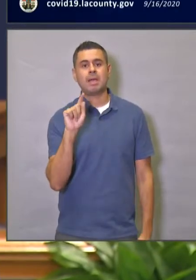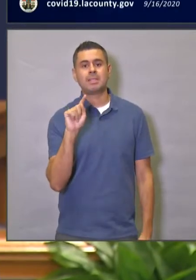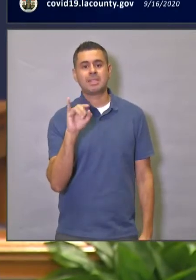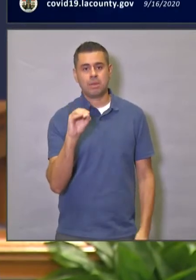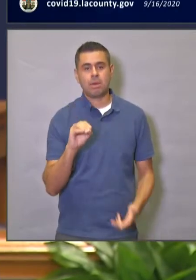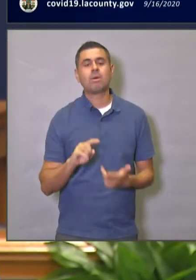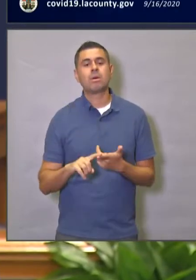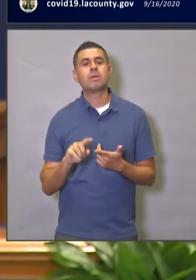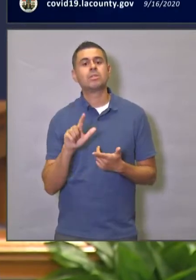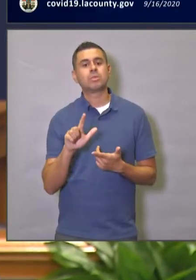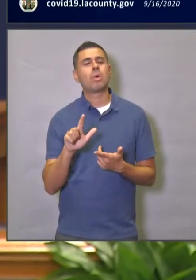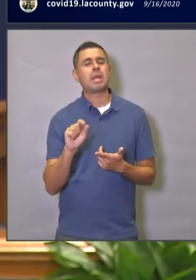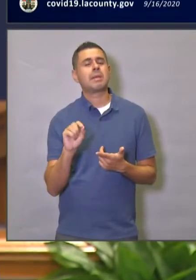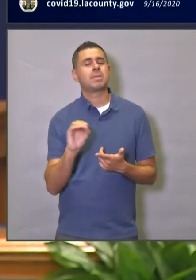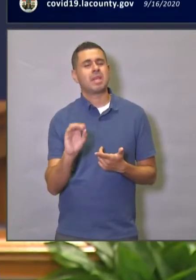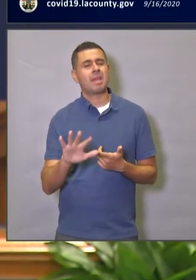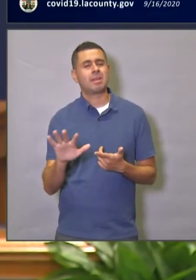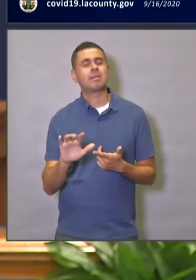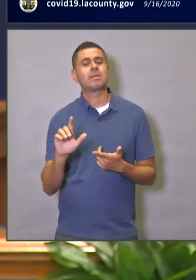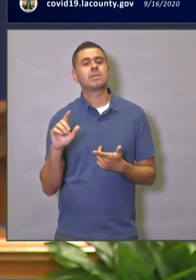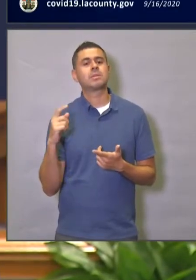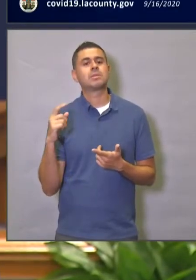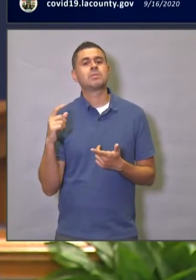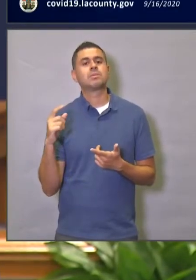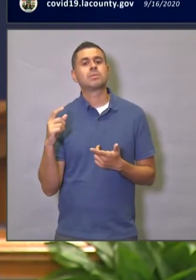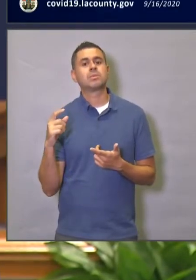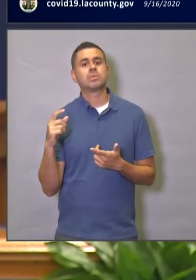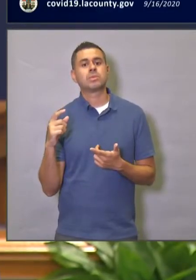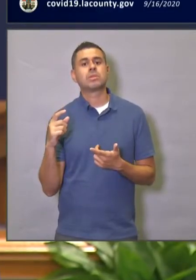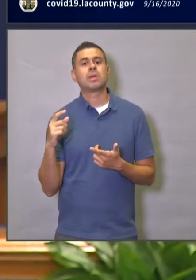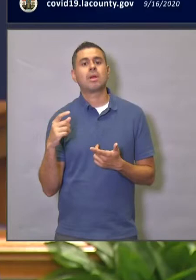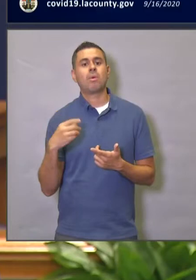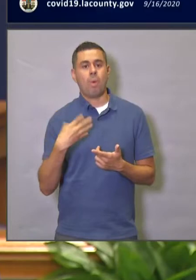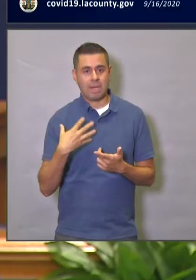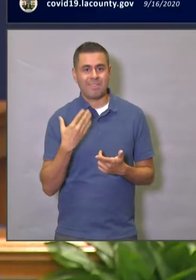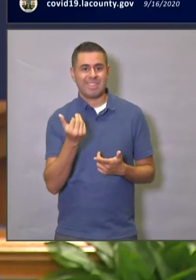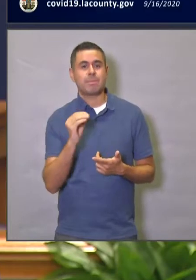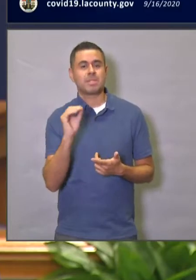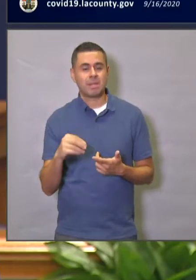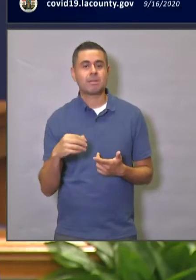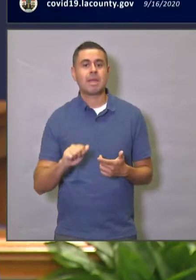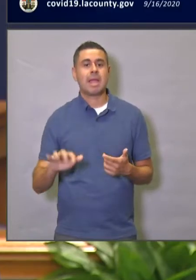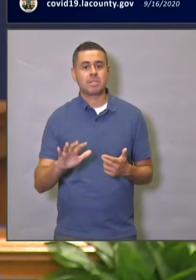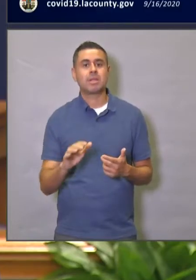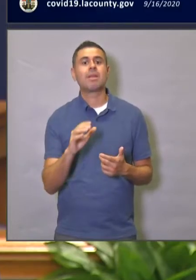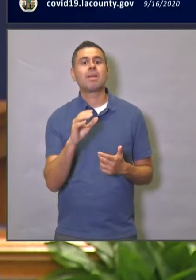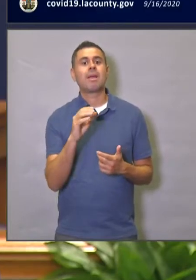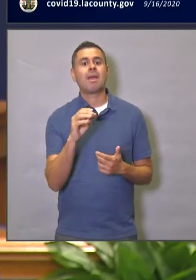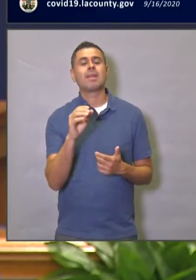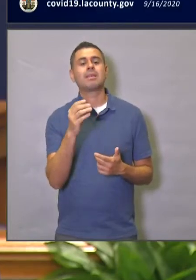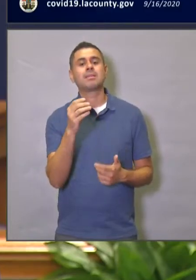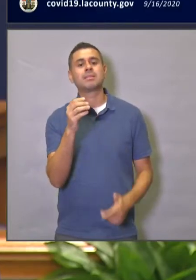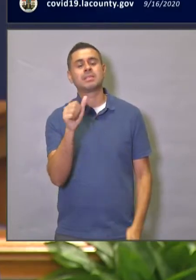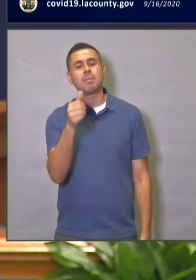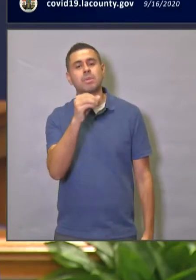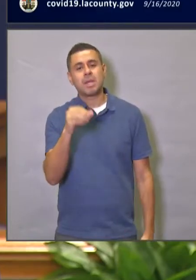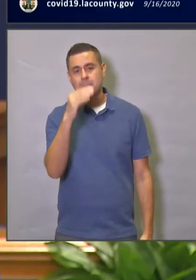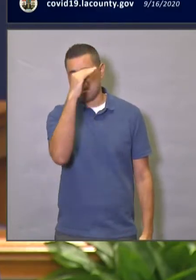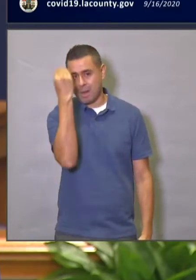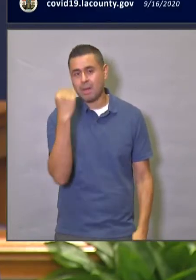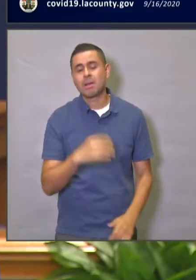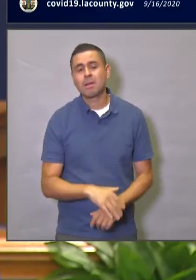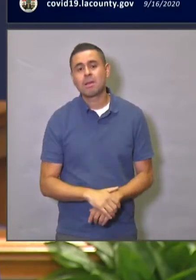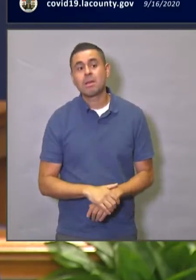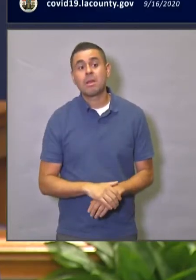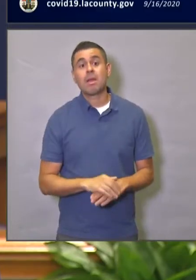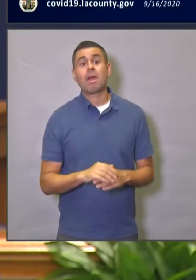son blancos, el 15% son asiáticos, el 10% son afroamericanos, menos de